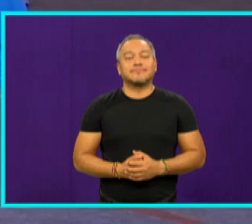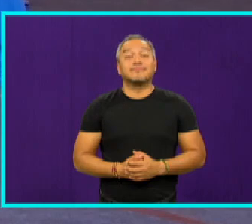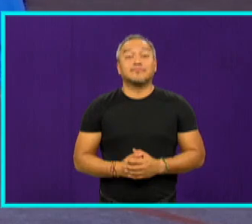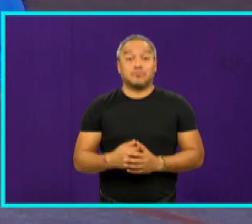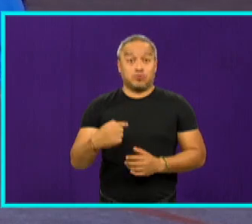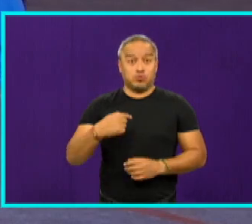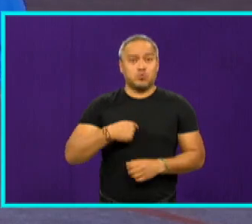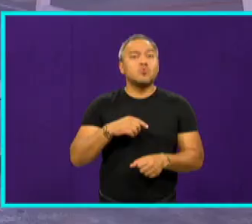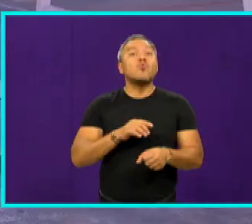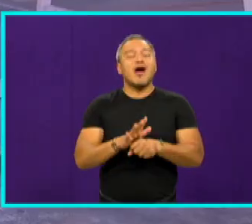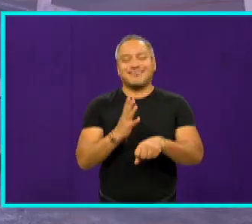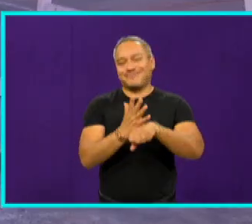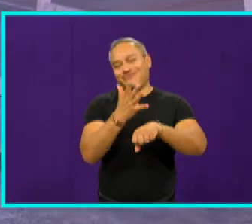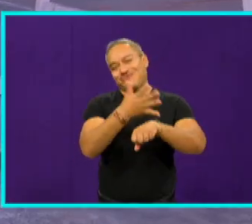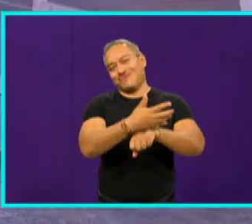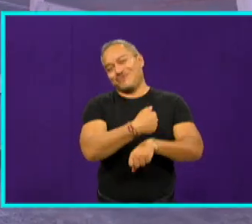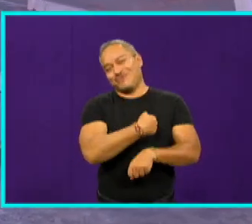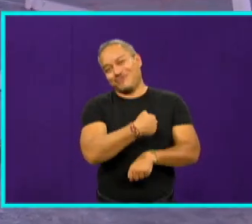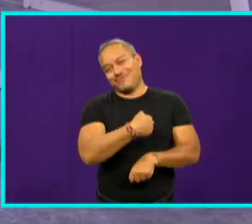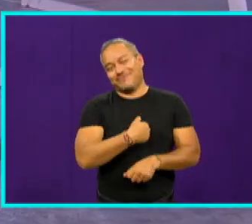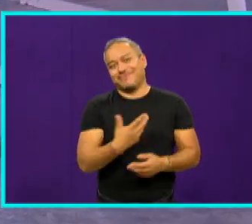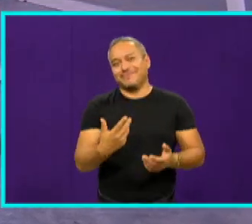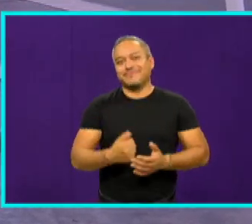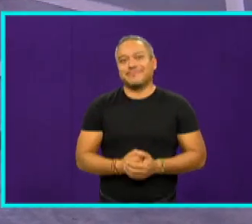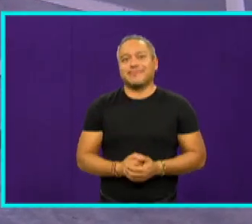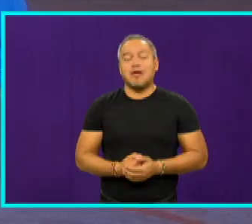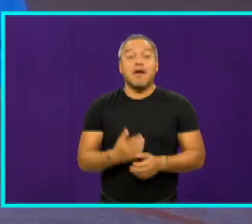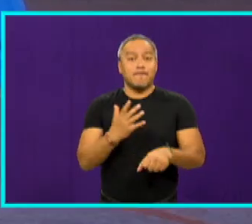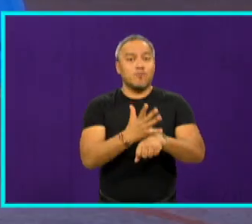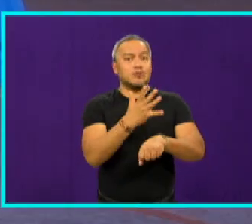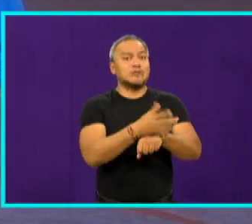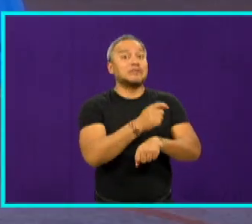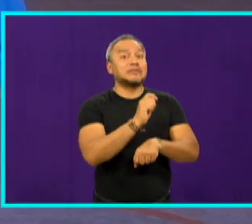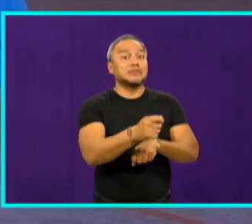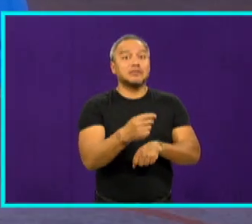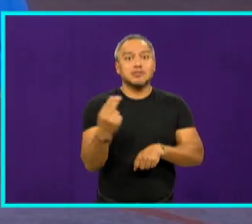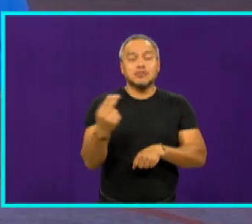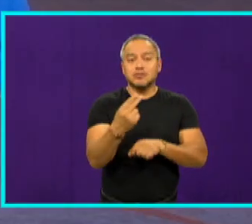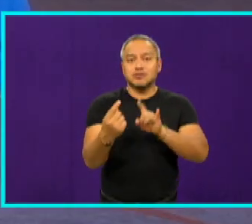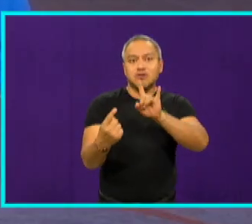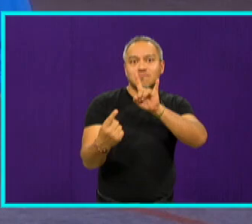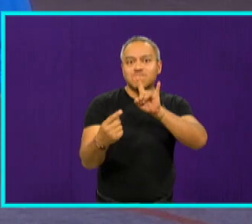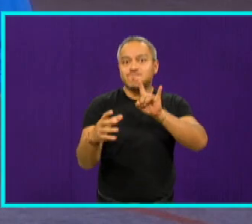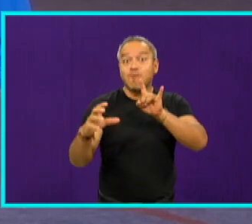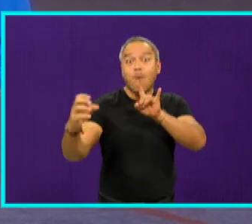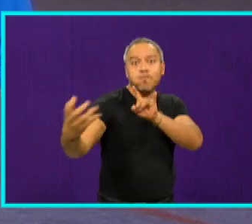Yo juego de portero. Un portero debe de taparlas,